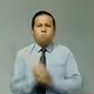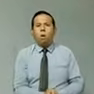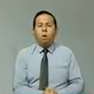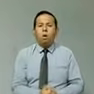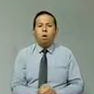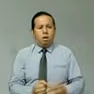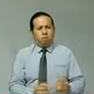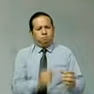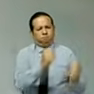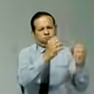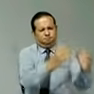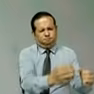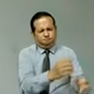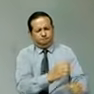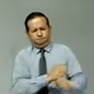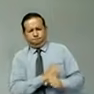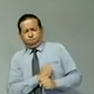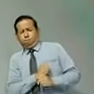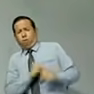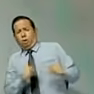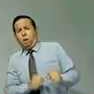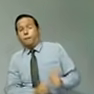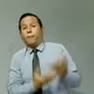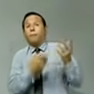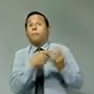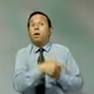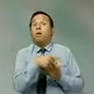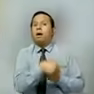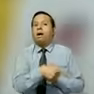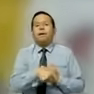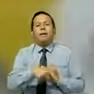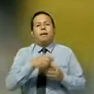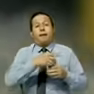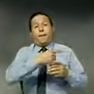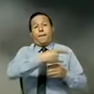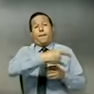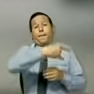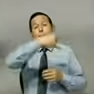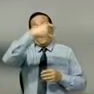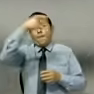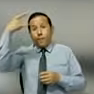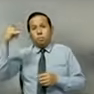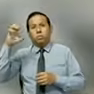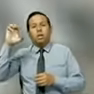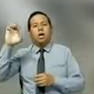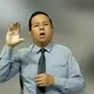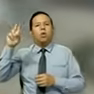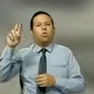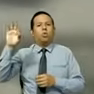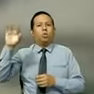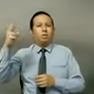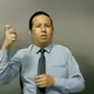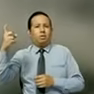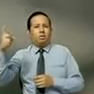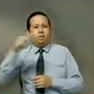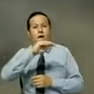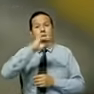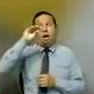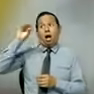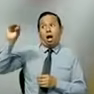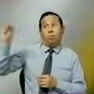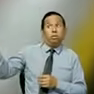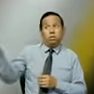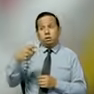contemplaron en la planificación delictiva, que el local tenía una alarma conectada con el Ecu Mejía, El operador inmediatamente alertó a los uniformados